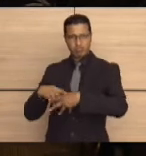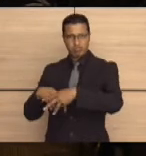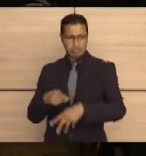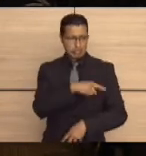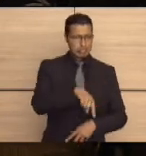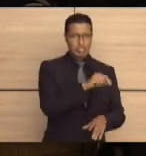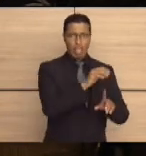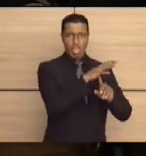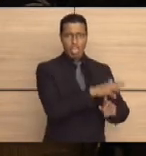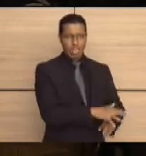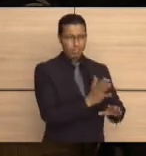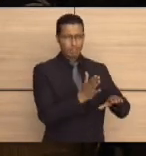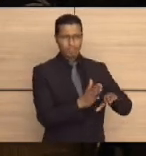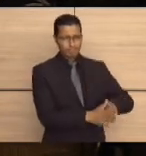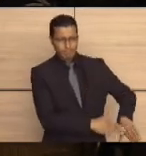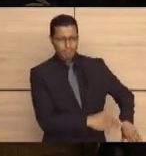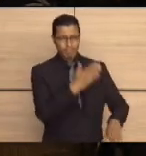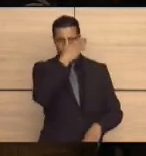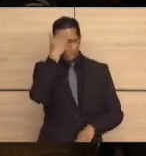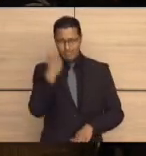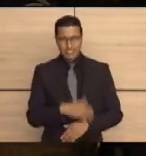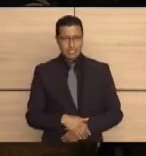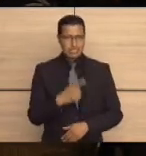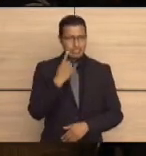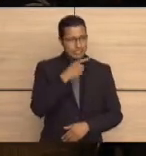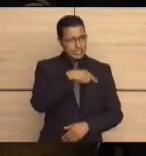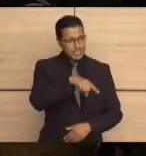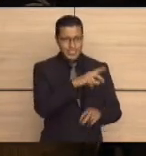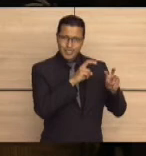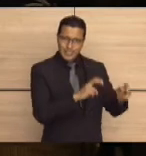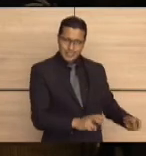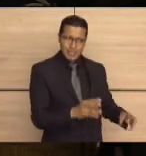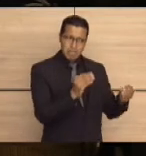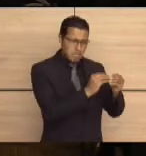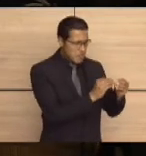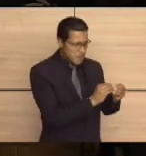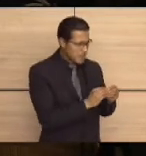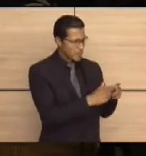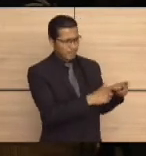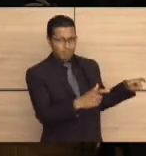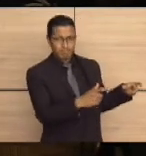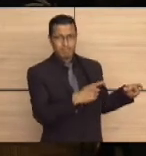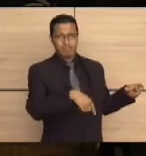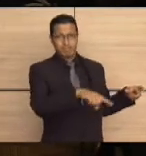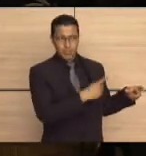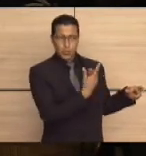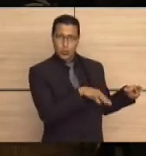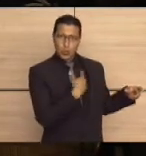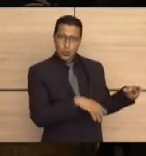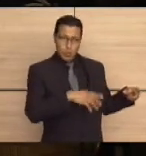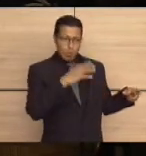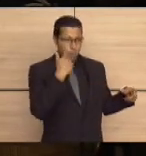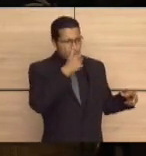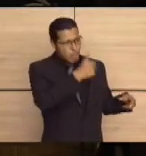olvida a veces en una leyenda demasiado acartonada de próceres y que no tiene en cuenta el papel que los pueblos